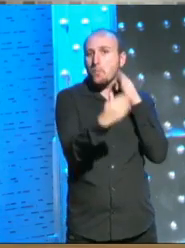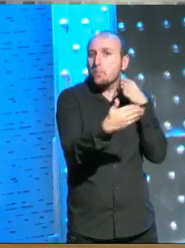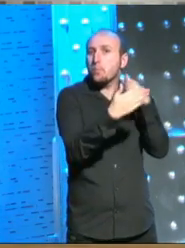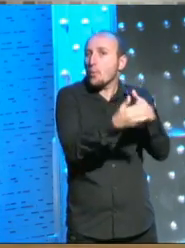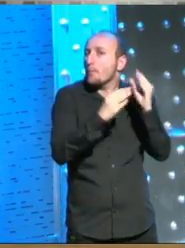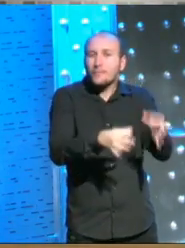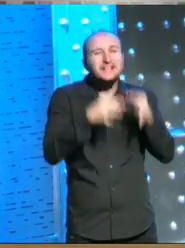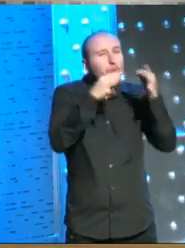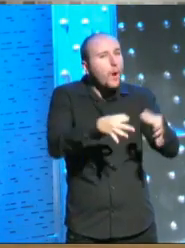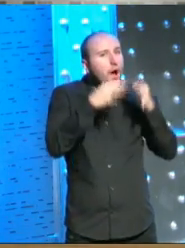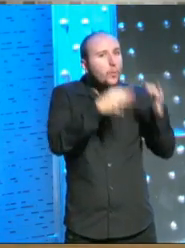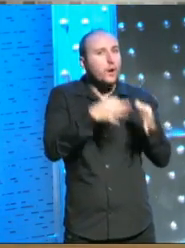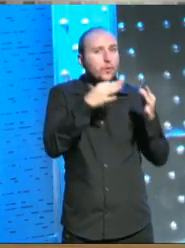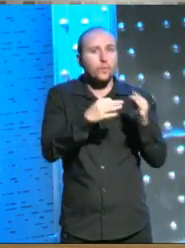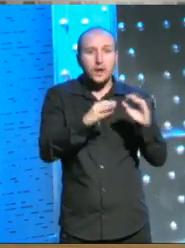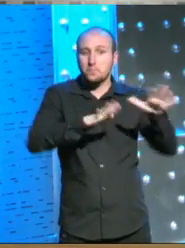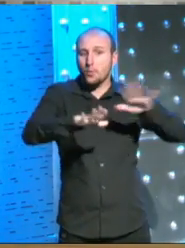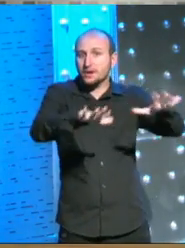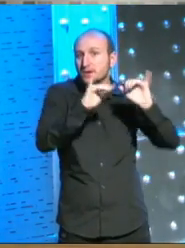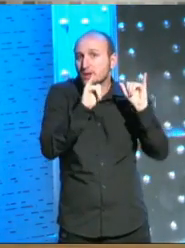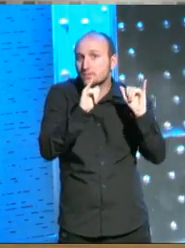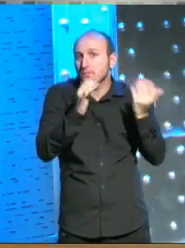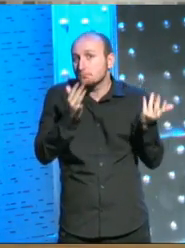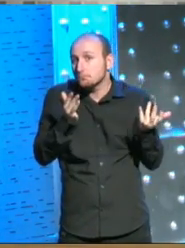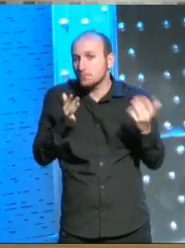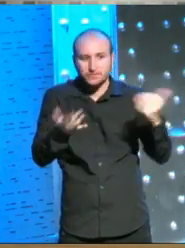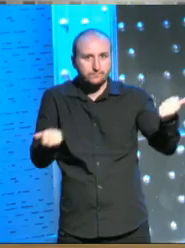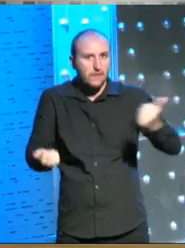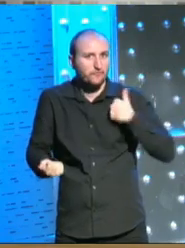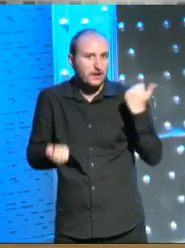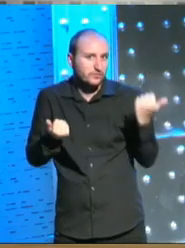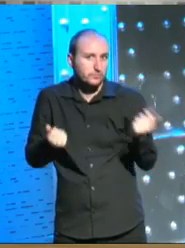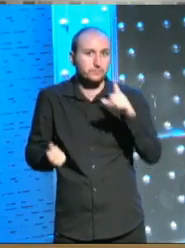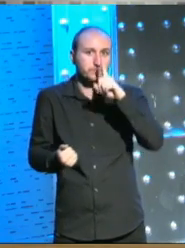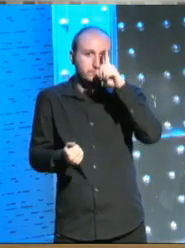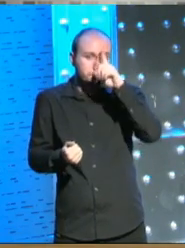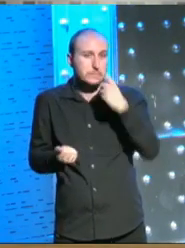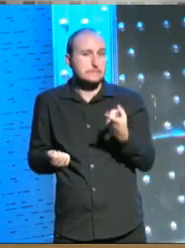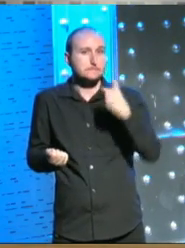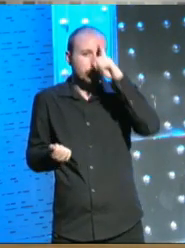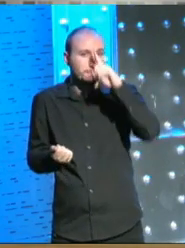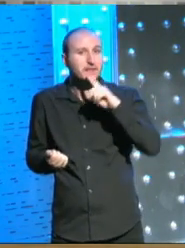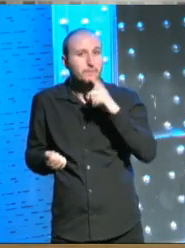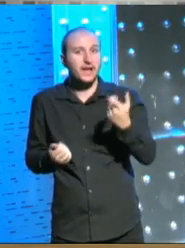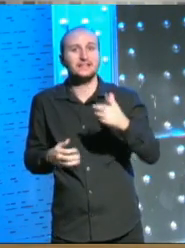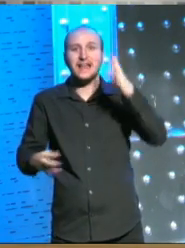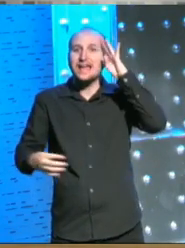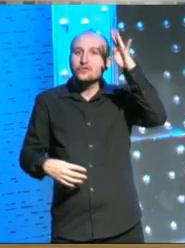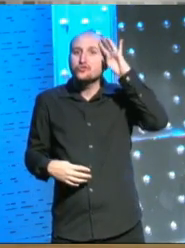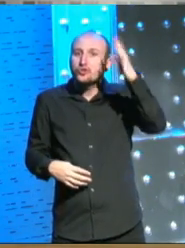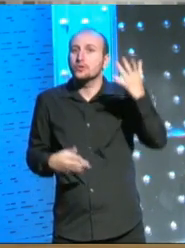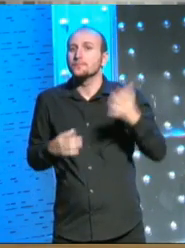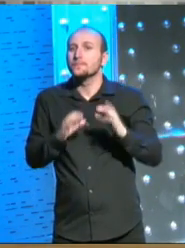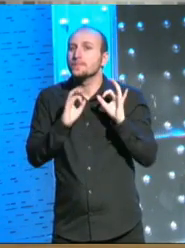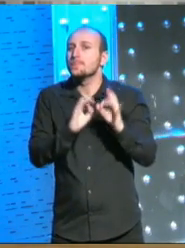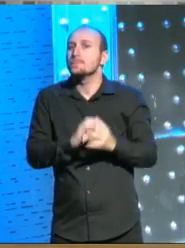misma. Y el cristalino no se mueve. Por tanto, falseamiento fisiológico de la ilusión estereoscópica.